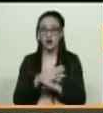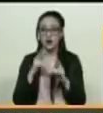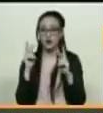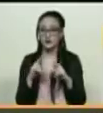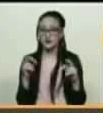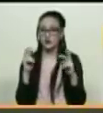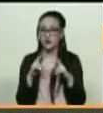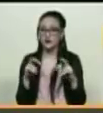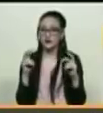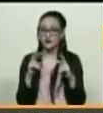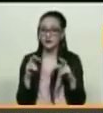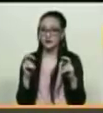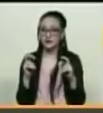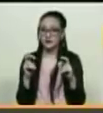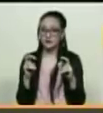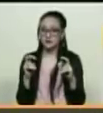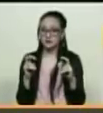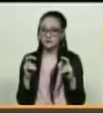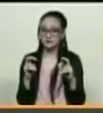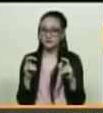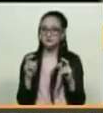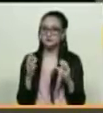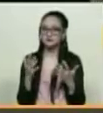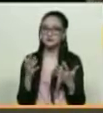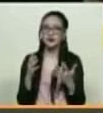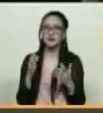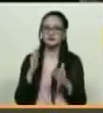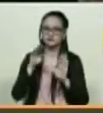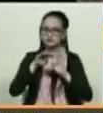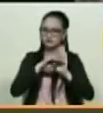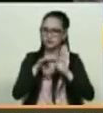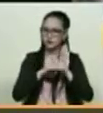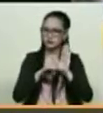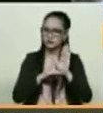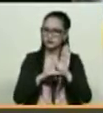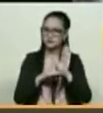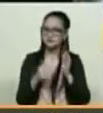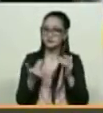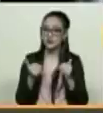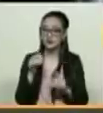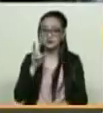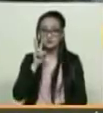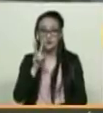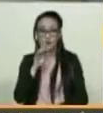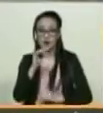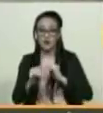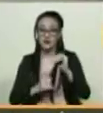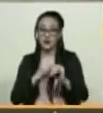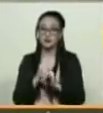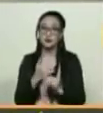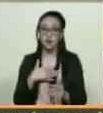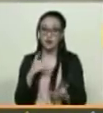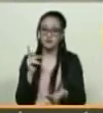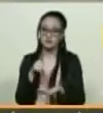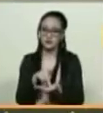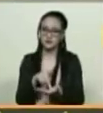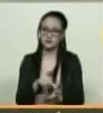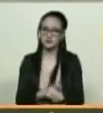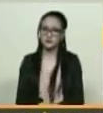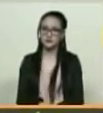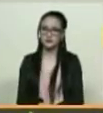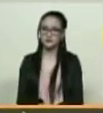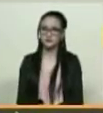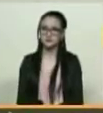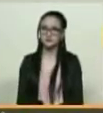a todos los componentes del sistema con protocolos establecidos y presencia de la observación internacional.